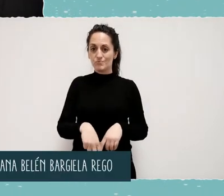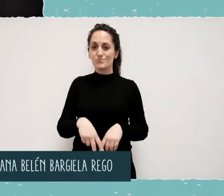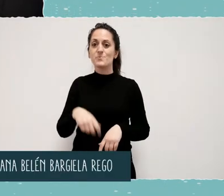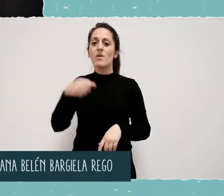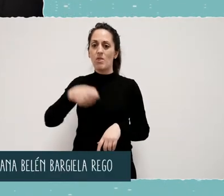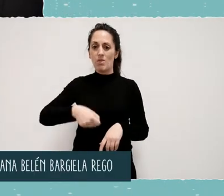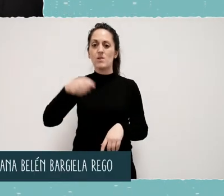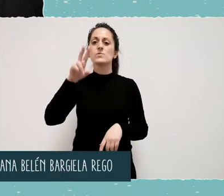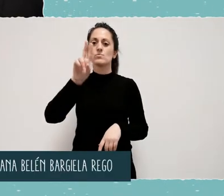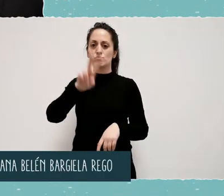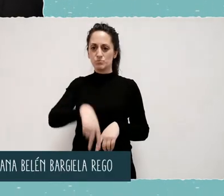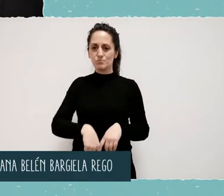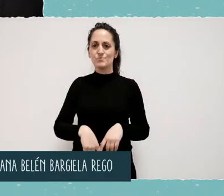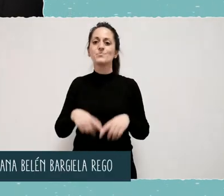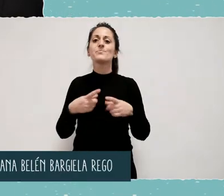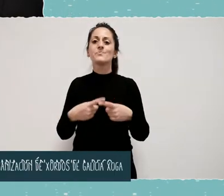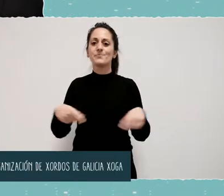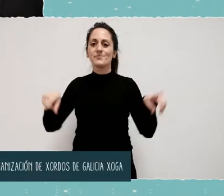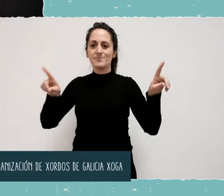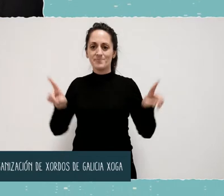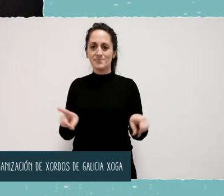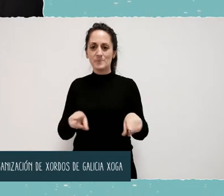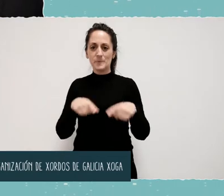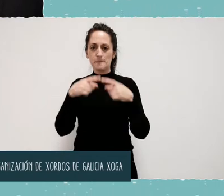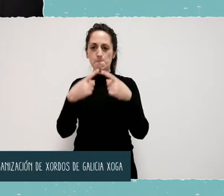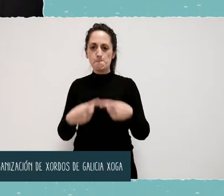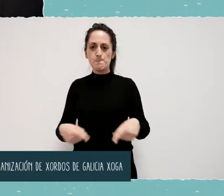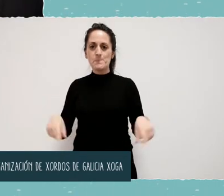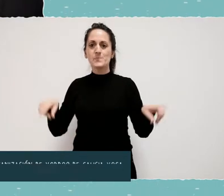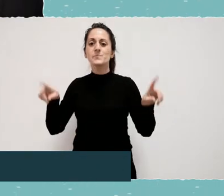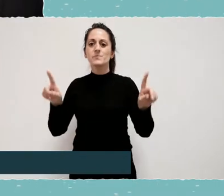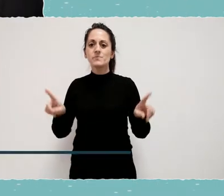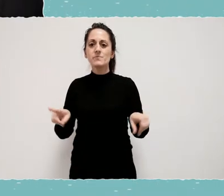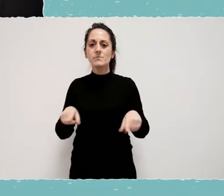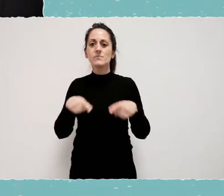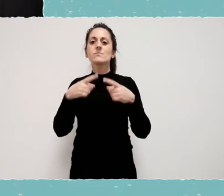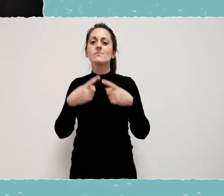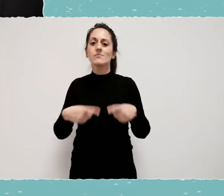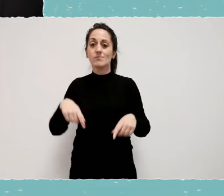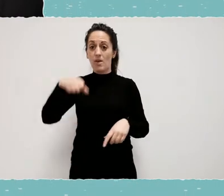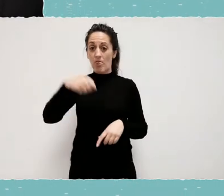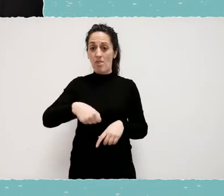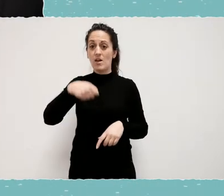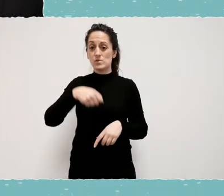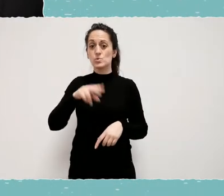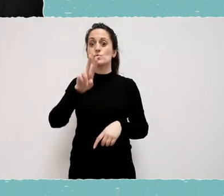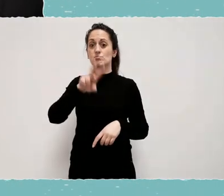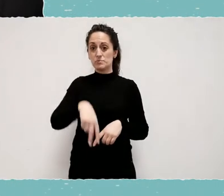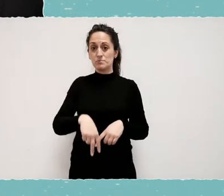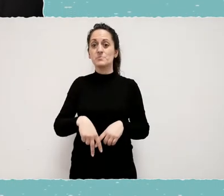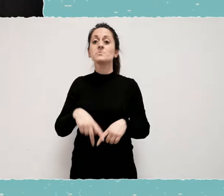Ese son son, en los nocheles no hay un pon, ni se profeta, ni